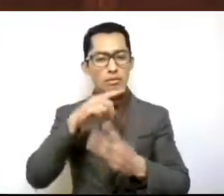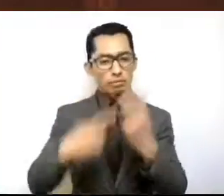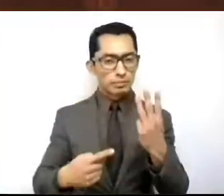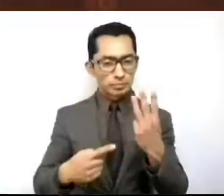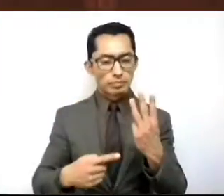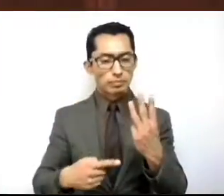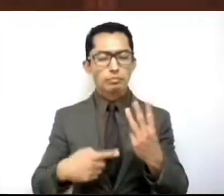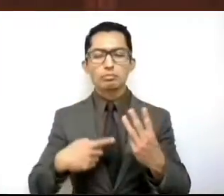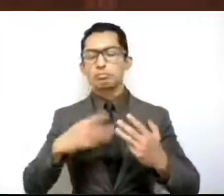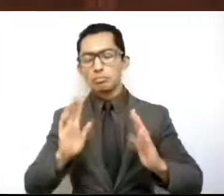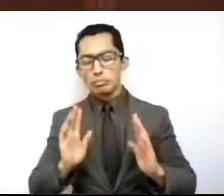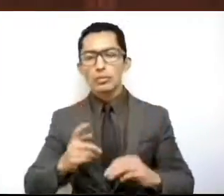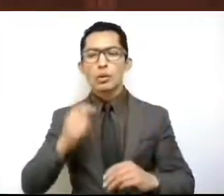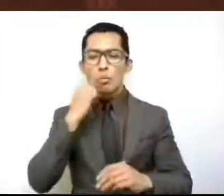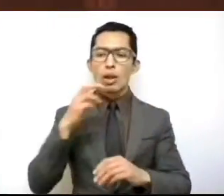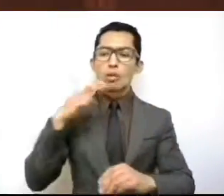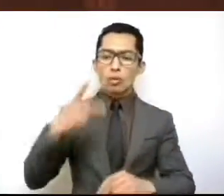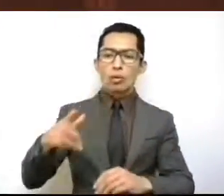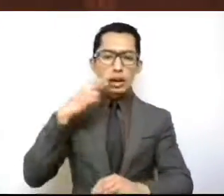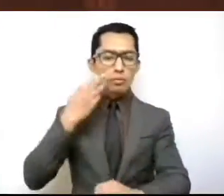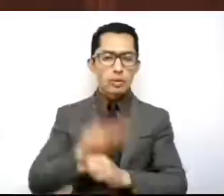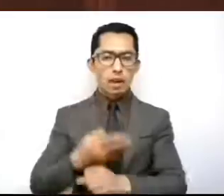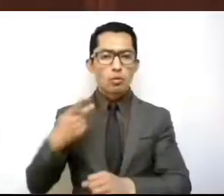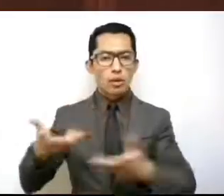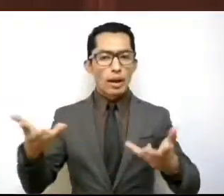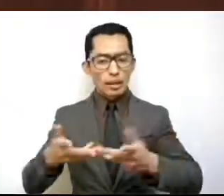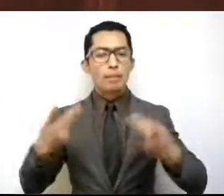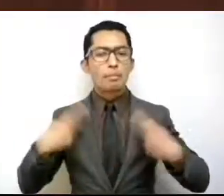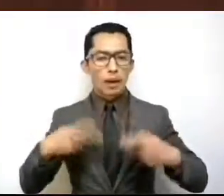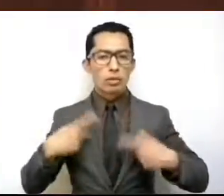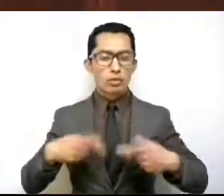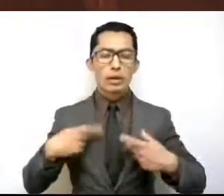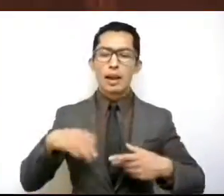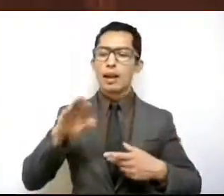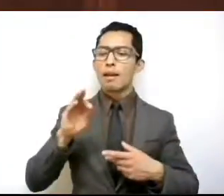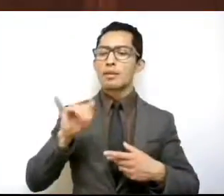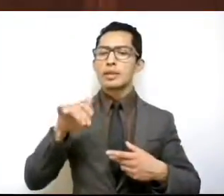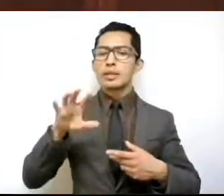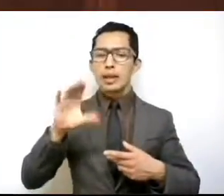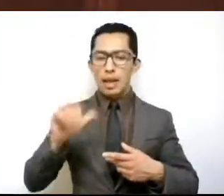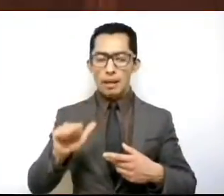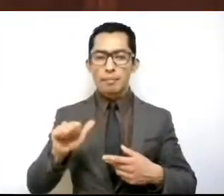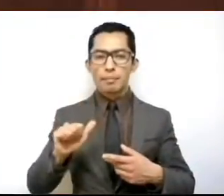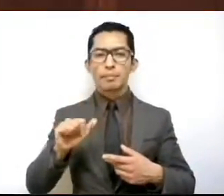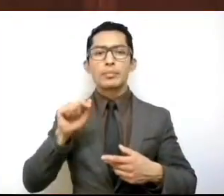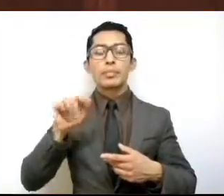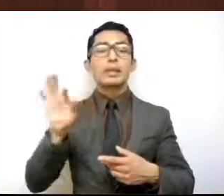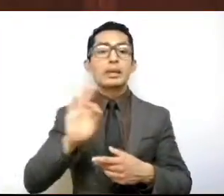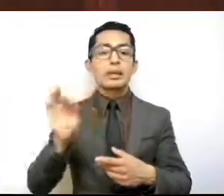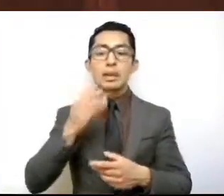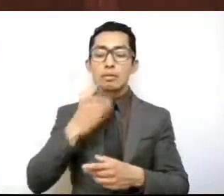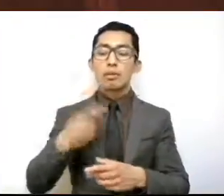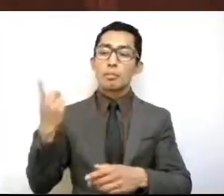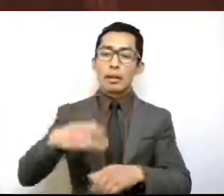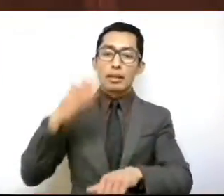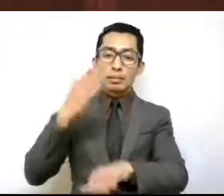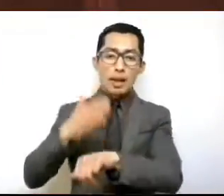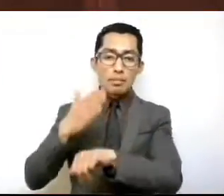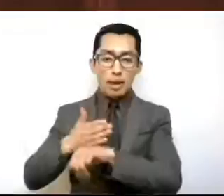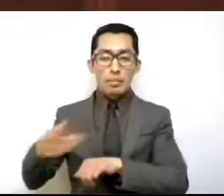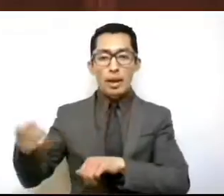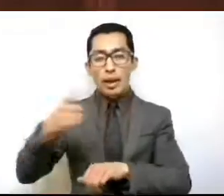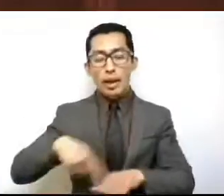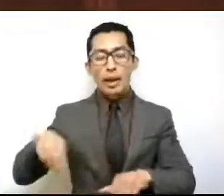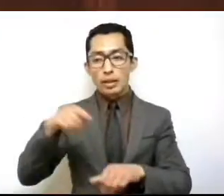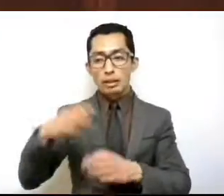perjuicio de la responsabilidad en la que haya incurrido la persona física, con la determinación de que se impongan sanciones eficaces, proporcionadas